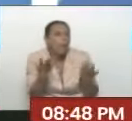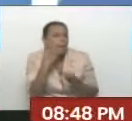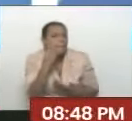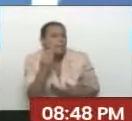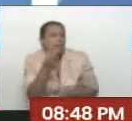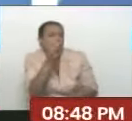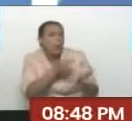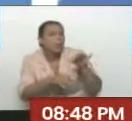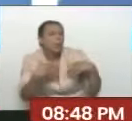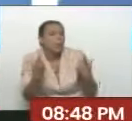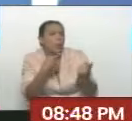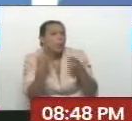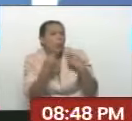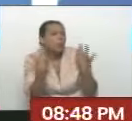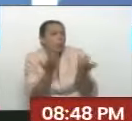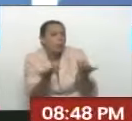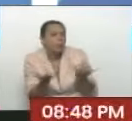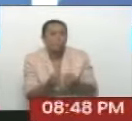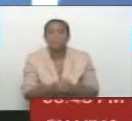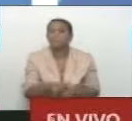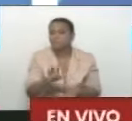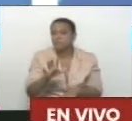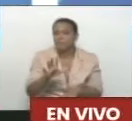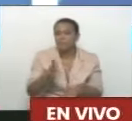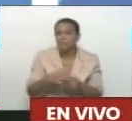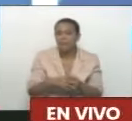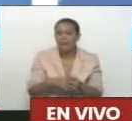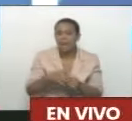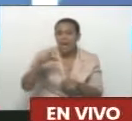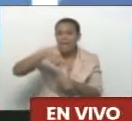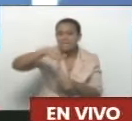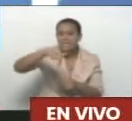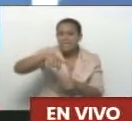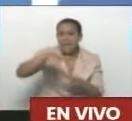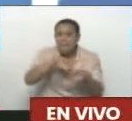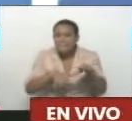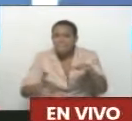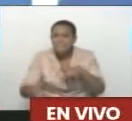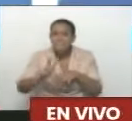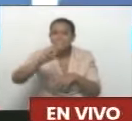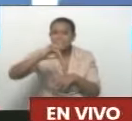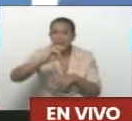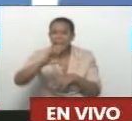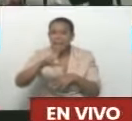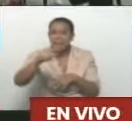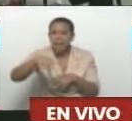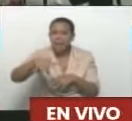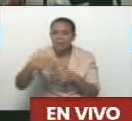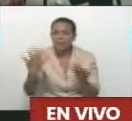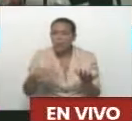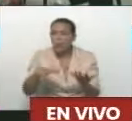experiencia, Guaguancó de Colores? Yo nunca he ido. Eso queda en Marín, ¿no? En la parte baja de Marín. Así es.